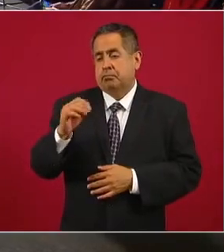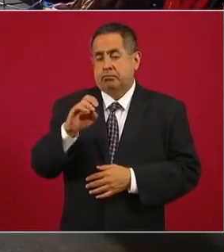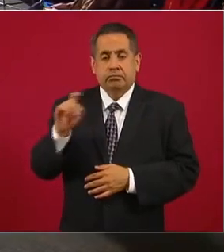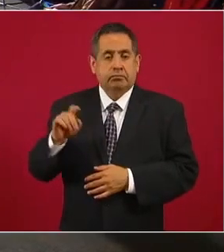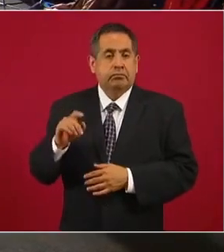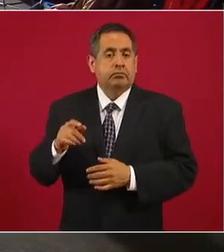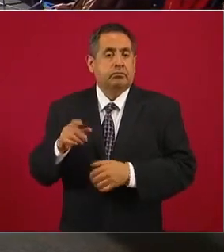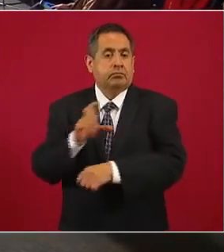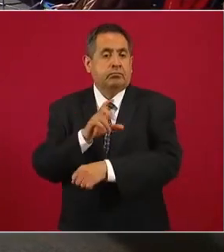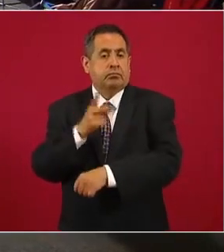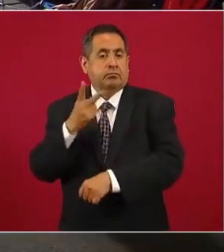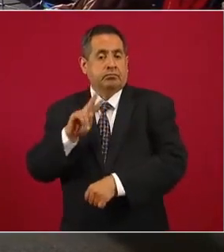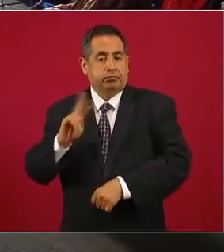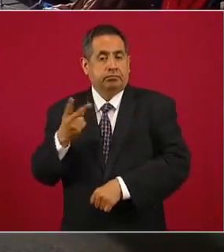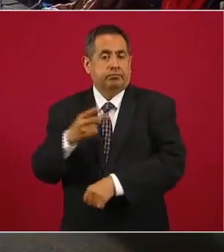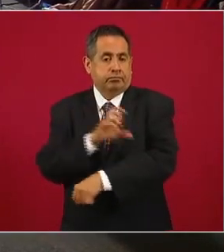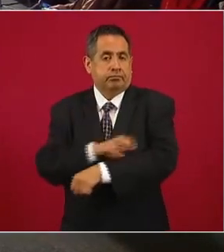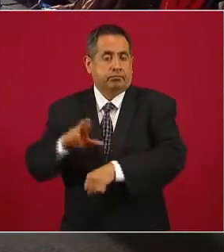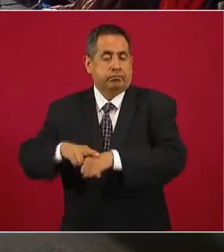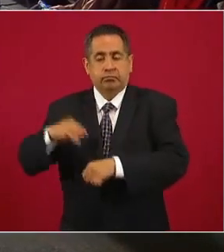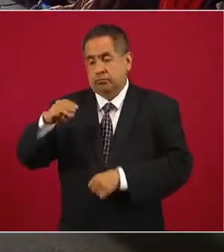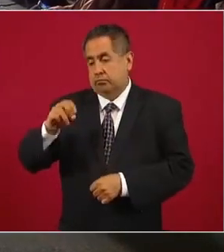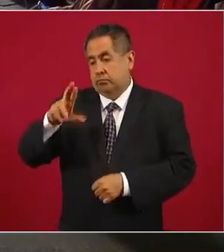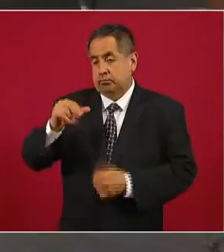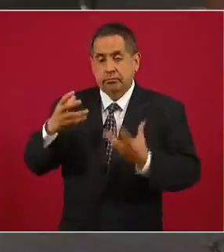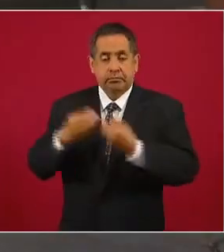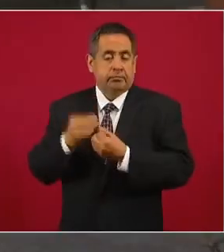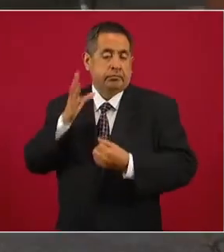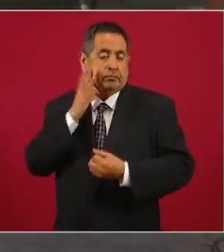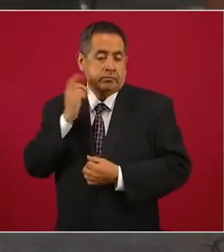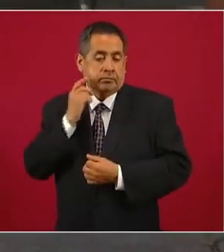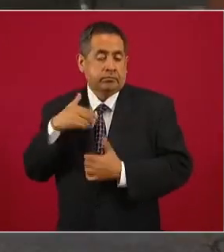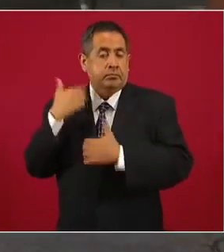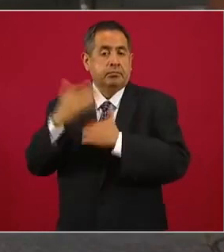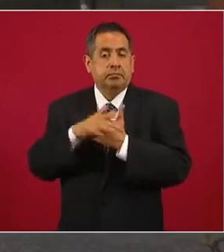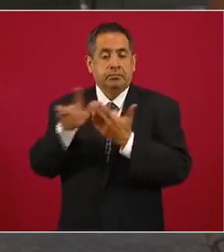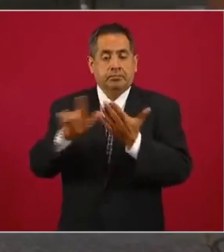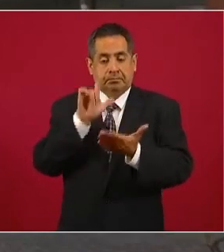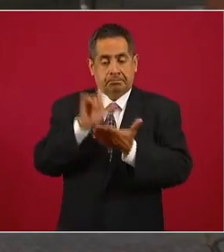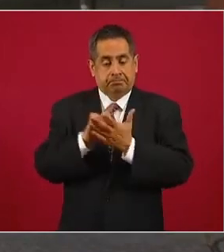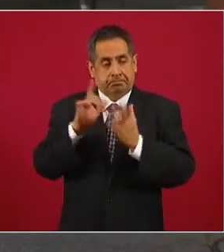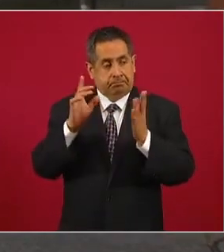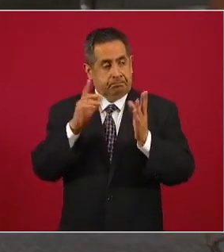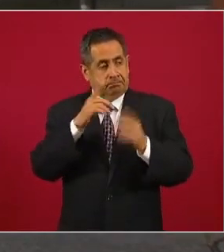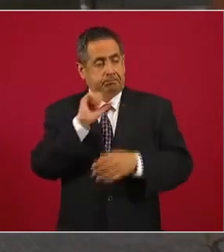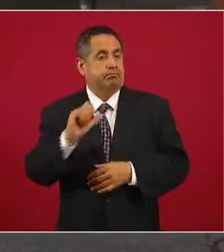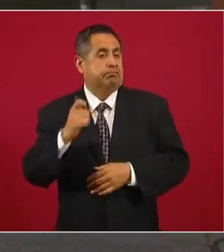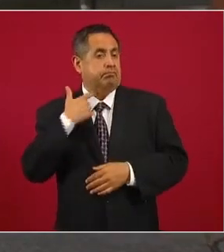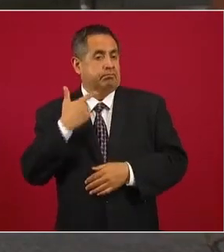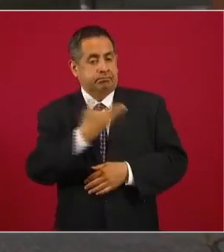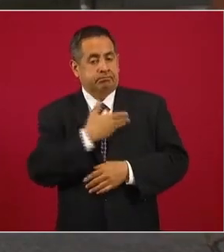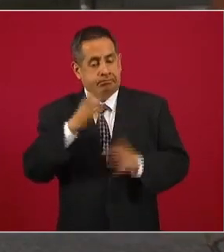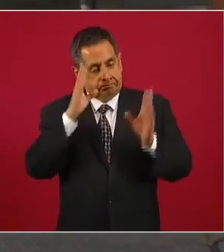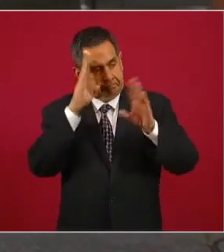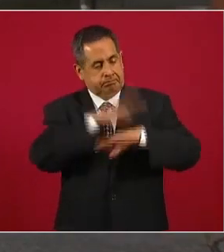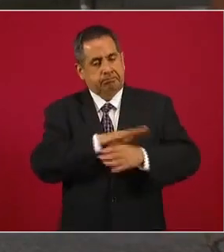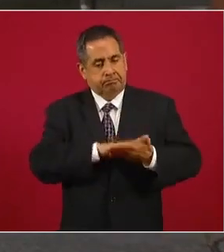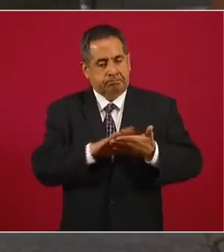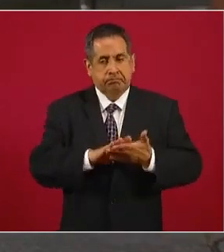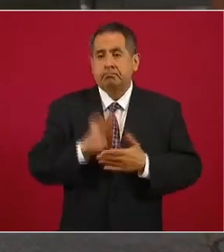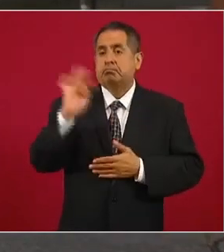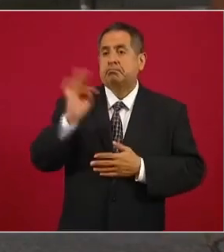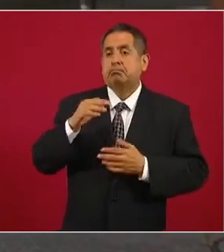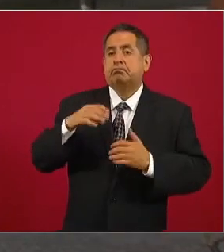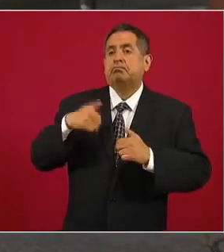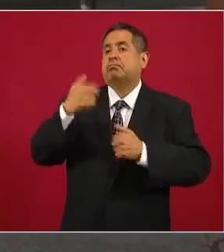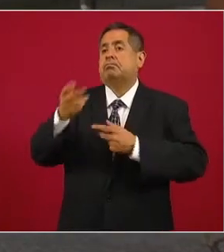en la Cámara de Diputados, para emitir una ley de amnistía a expresidentes, ¿no? Y que si se hace la